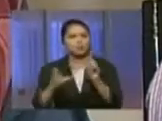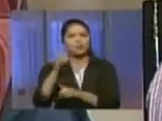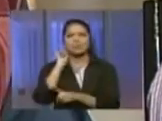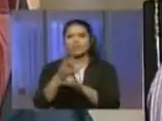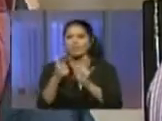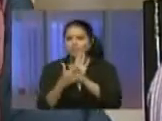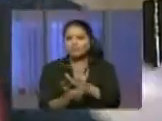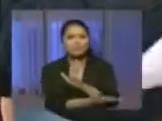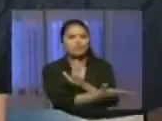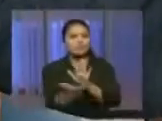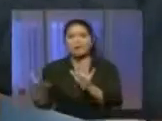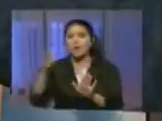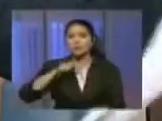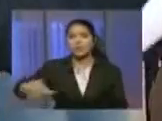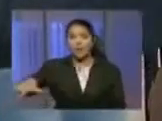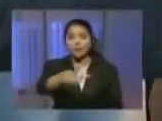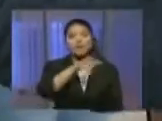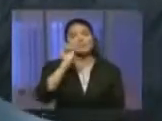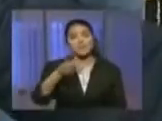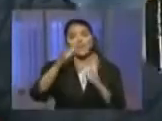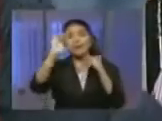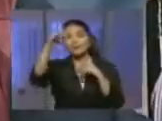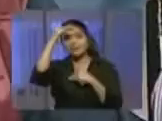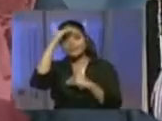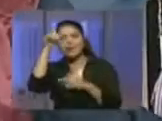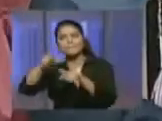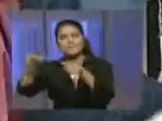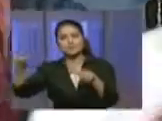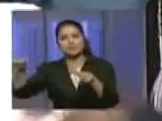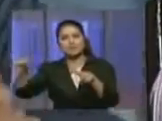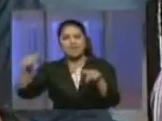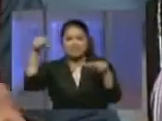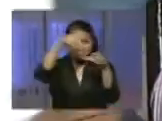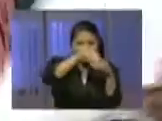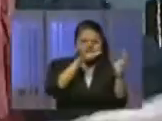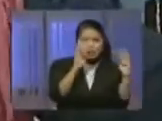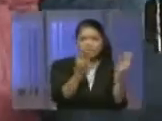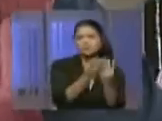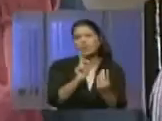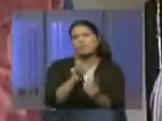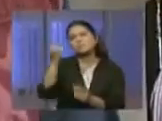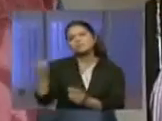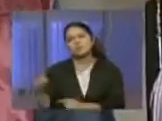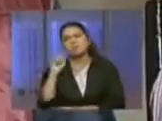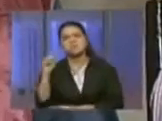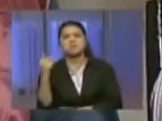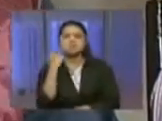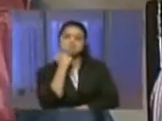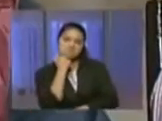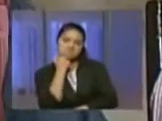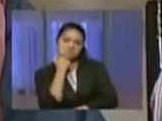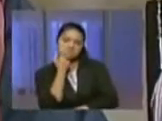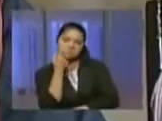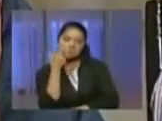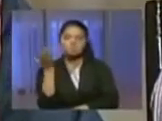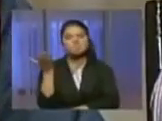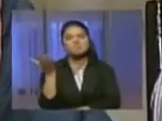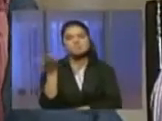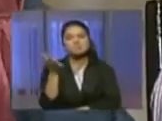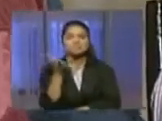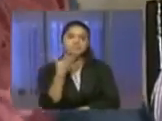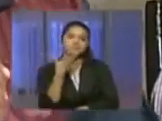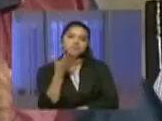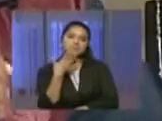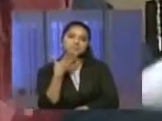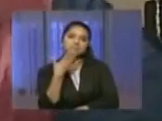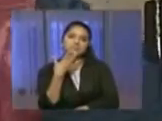los sectores populares y atender el que está fuera de la cancha no lo que está dentro de la cancha que está parito en el poste que usted sabe que anda en momento de oo